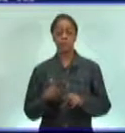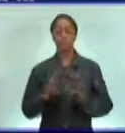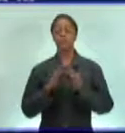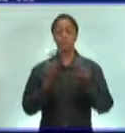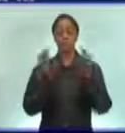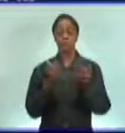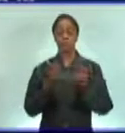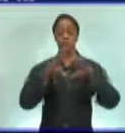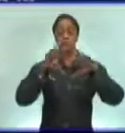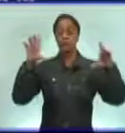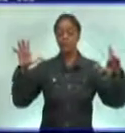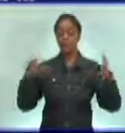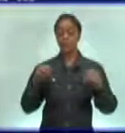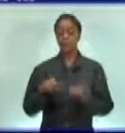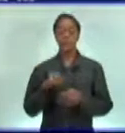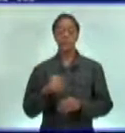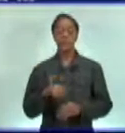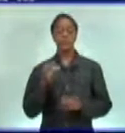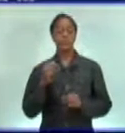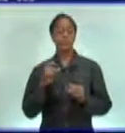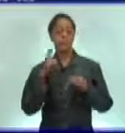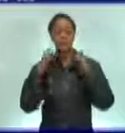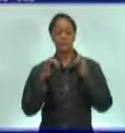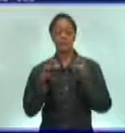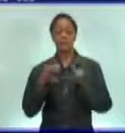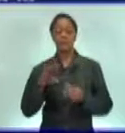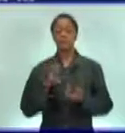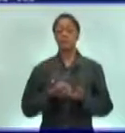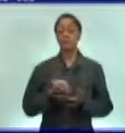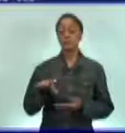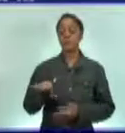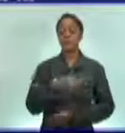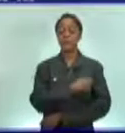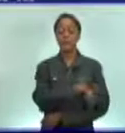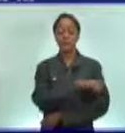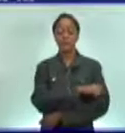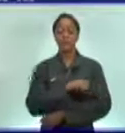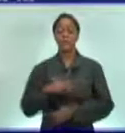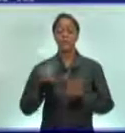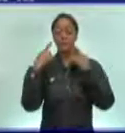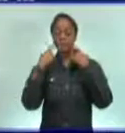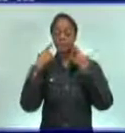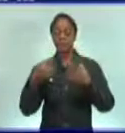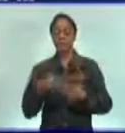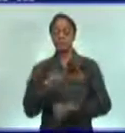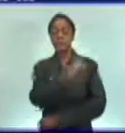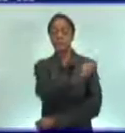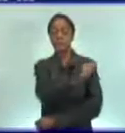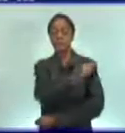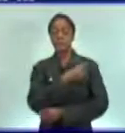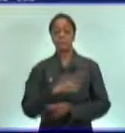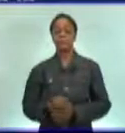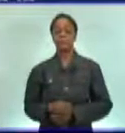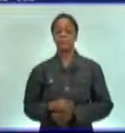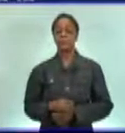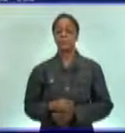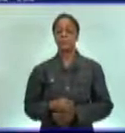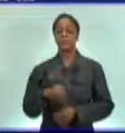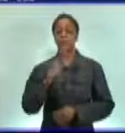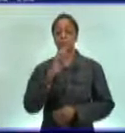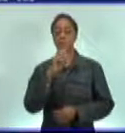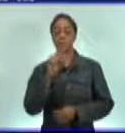cartel, una pancarta, un aviso, donde informes a la población la importancia de la vacunación con la vacuna